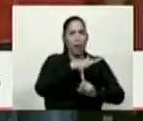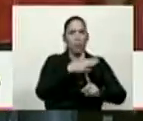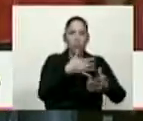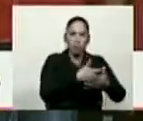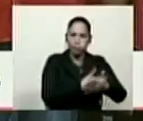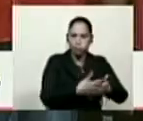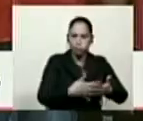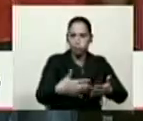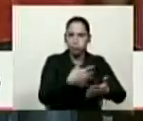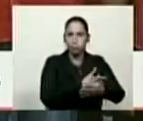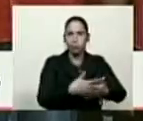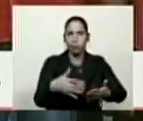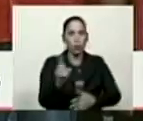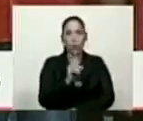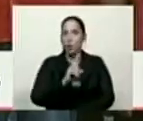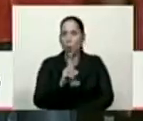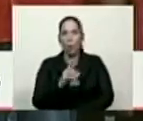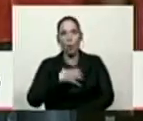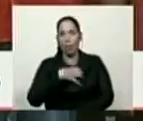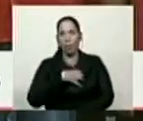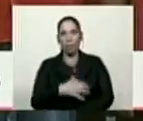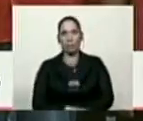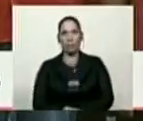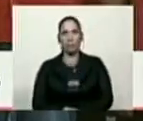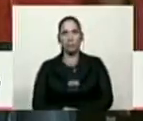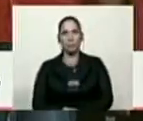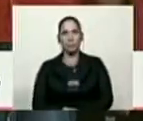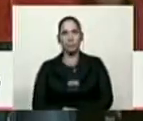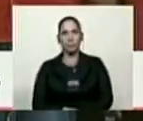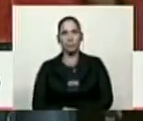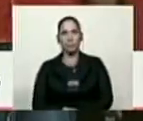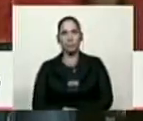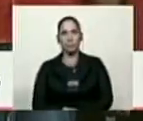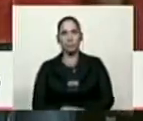más. No lo merece. Y luego,